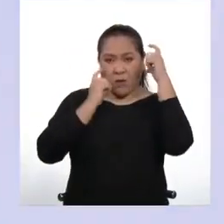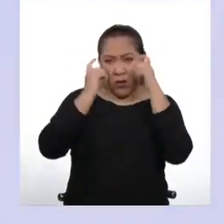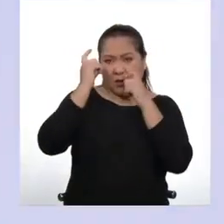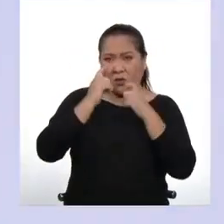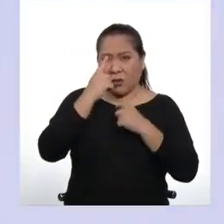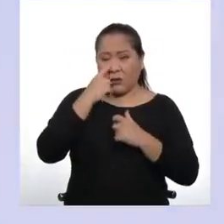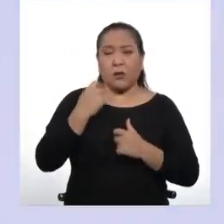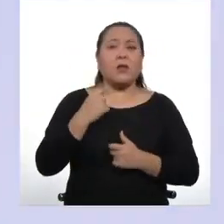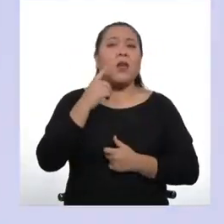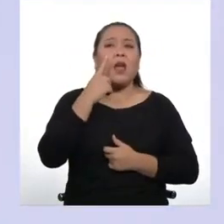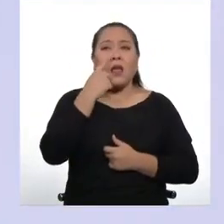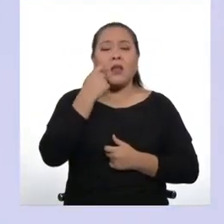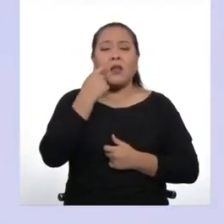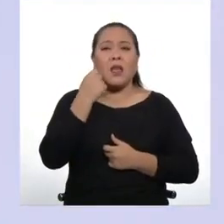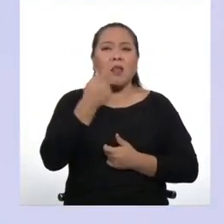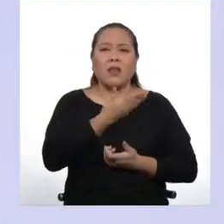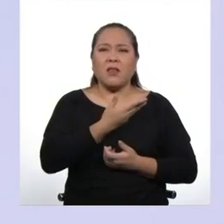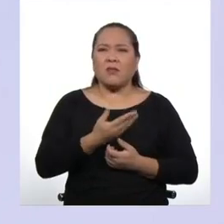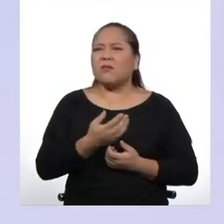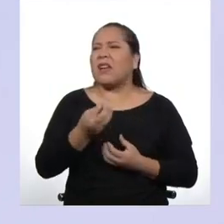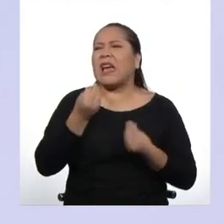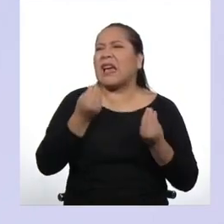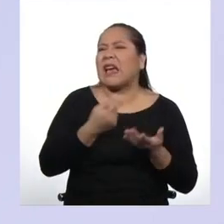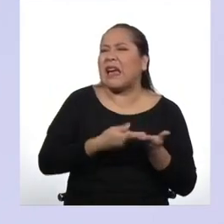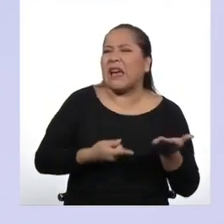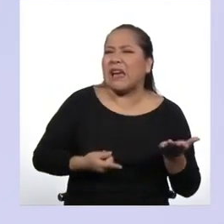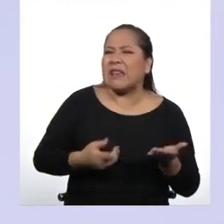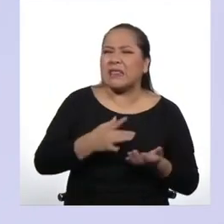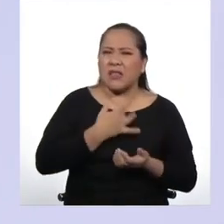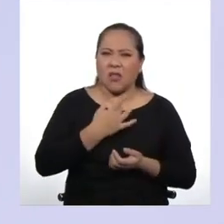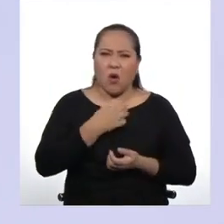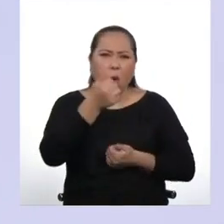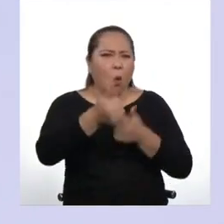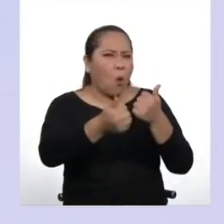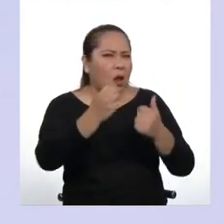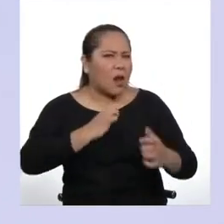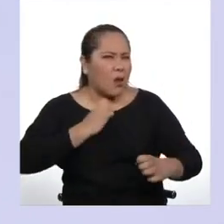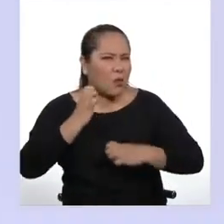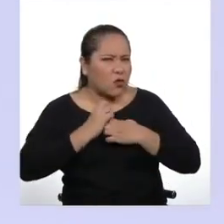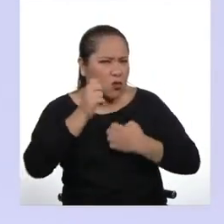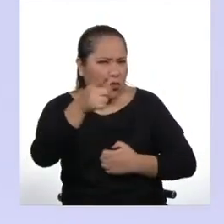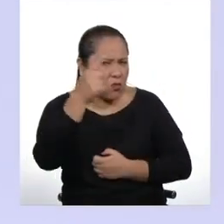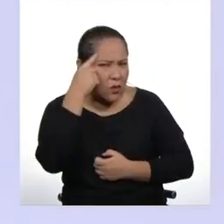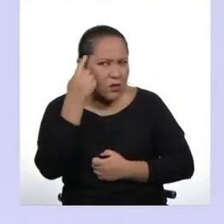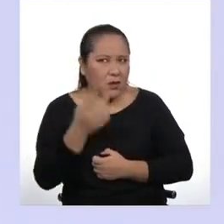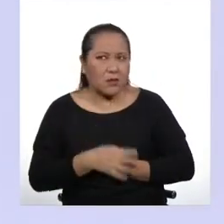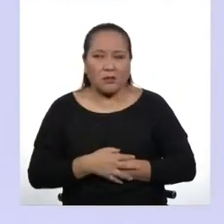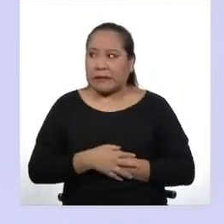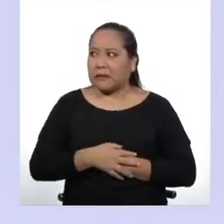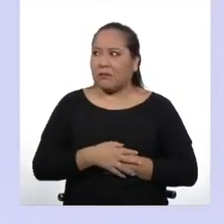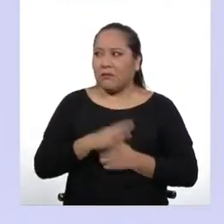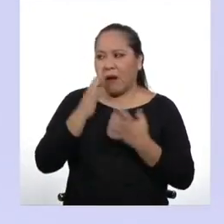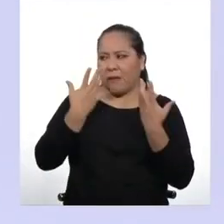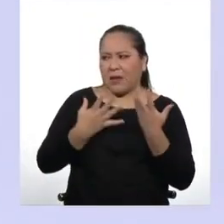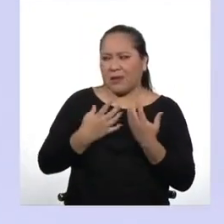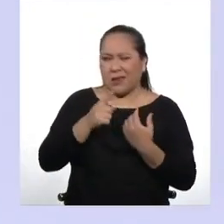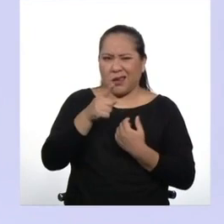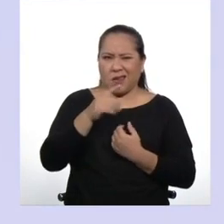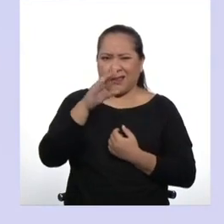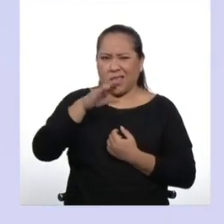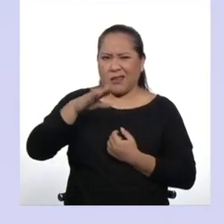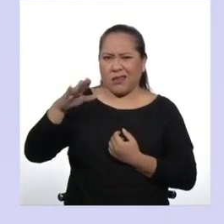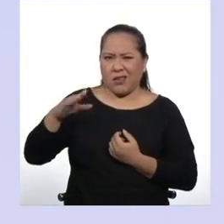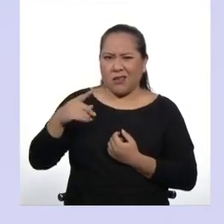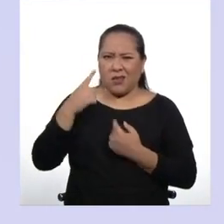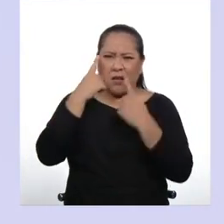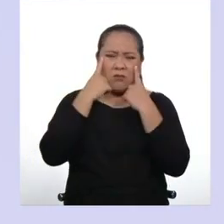¿Qué crees que está sintiendo? ¿Qué emoción crees que está expresando? Me parece que ese niño está muy triste, profe.